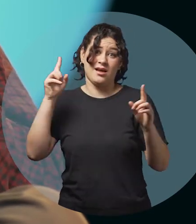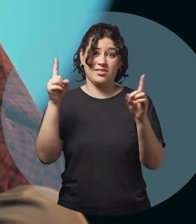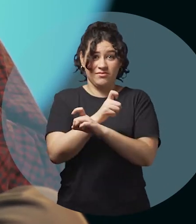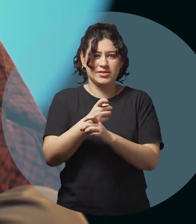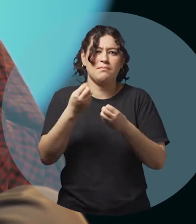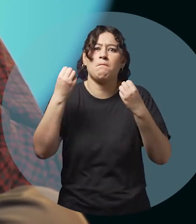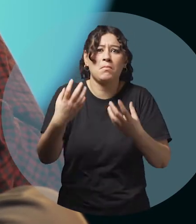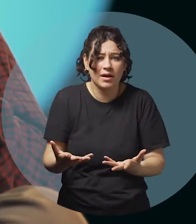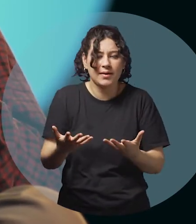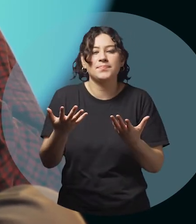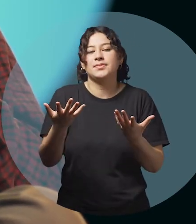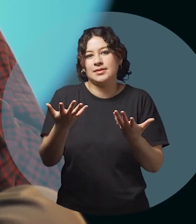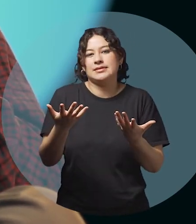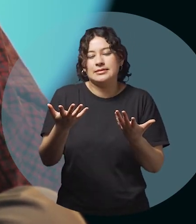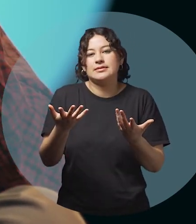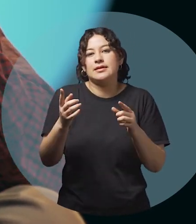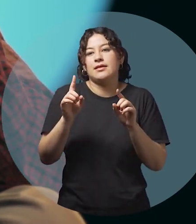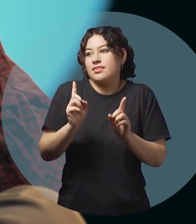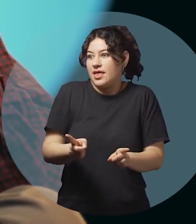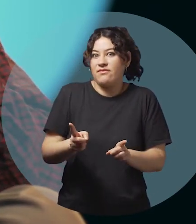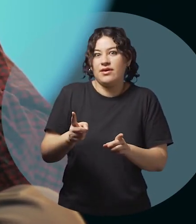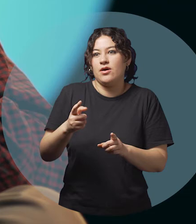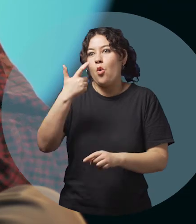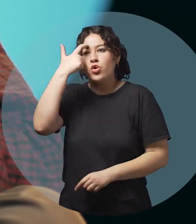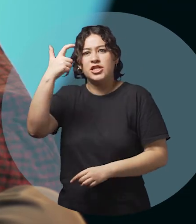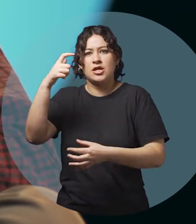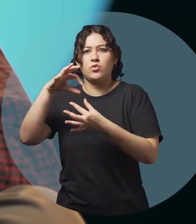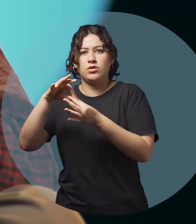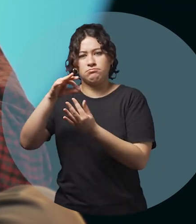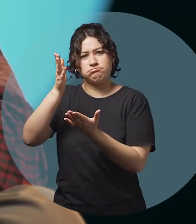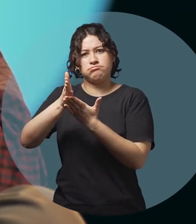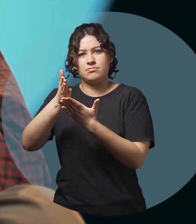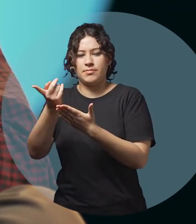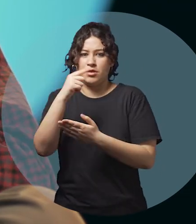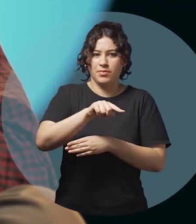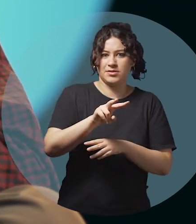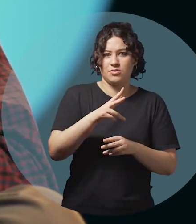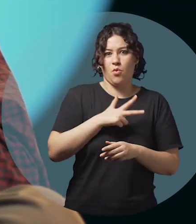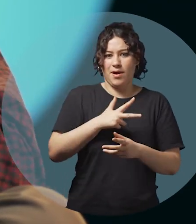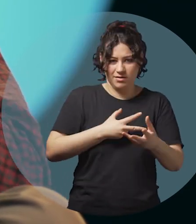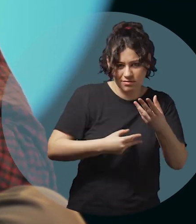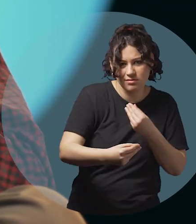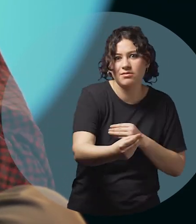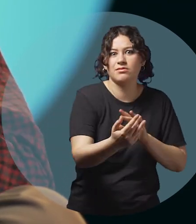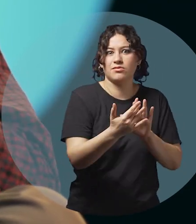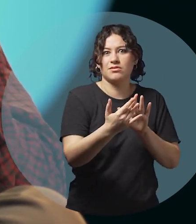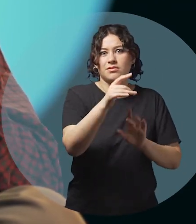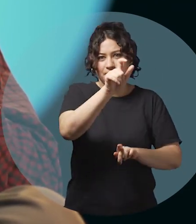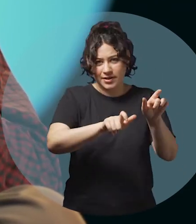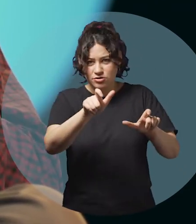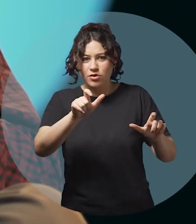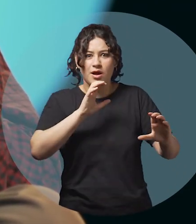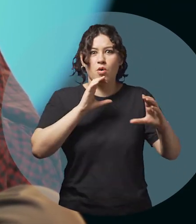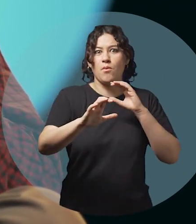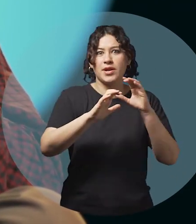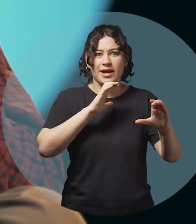difícil, porque hay que basarse en la ciencia, pero después ir al aspecto humano de las personas, a